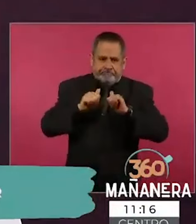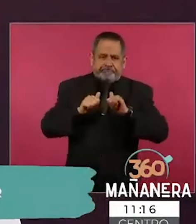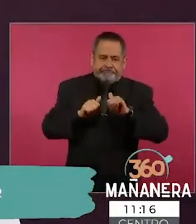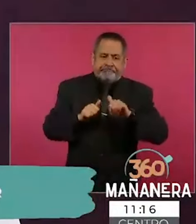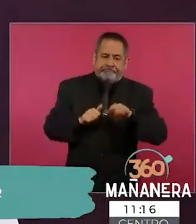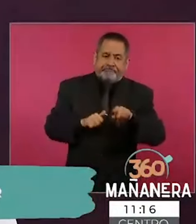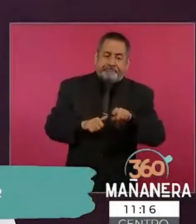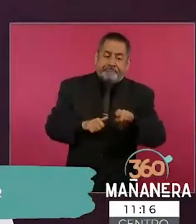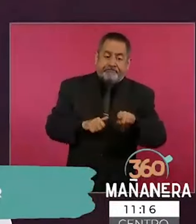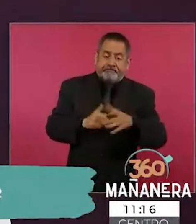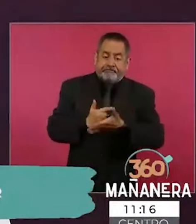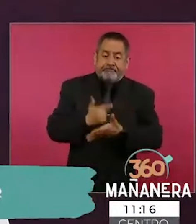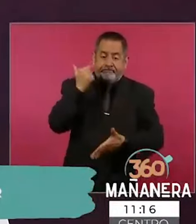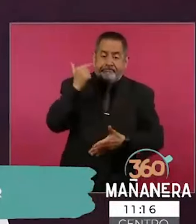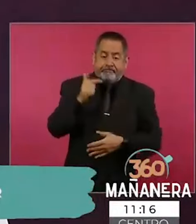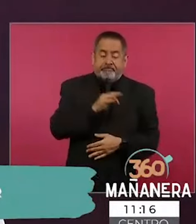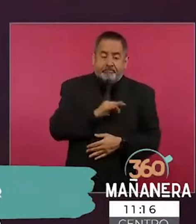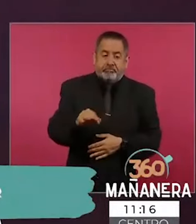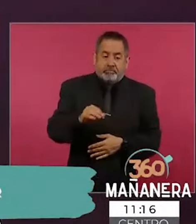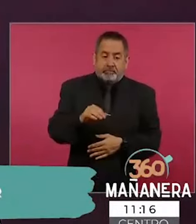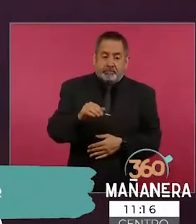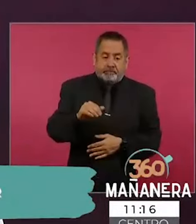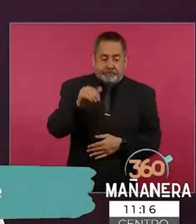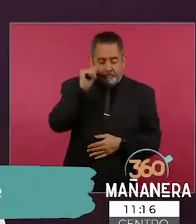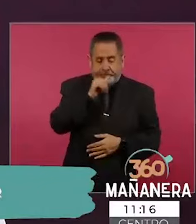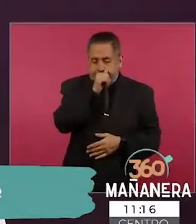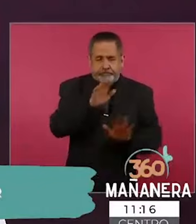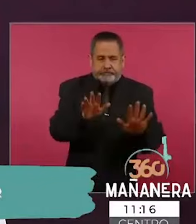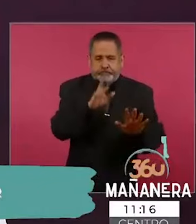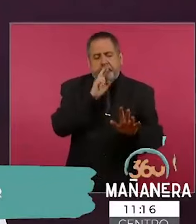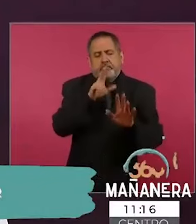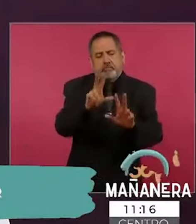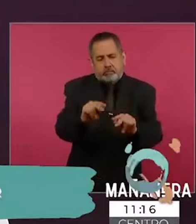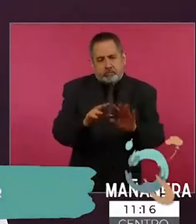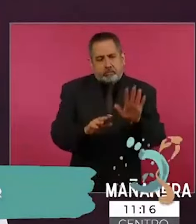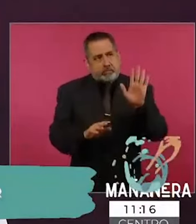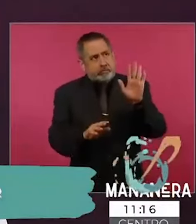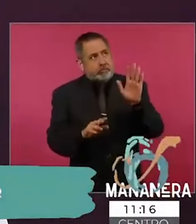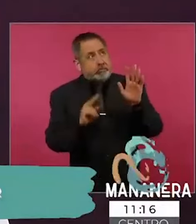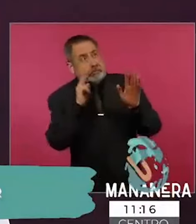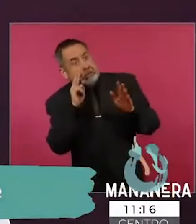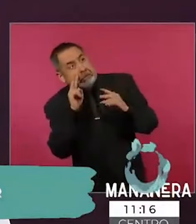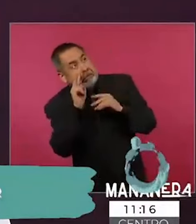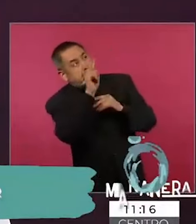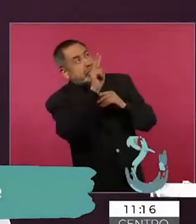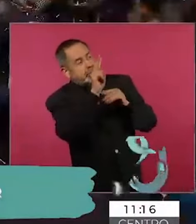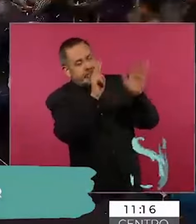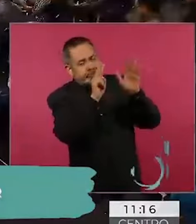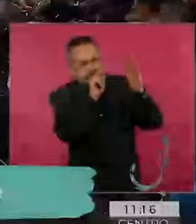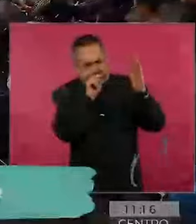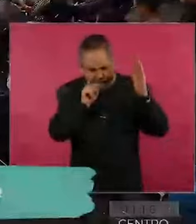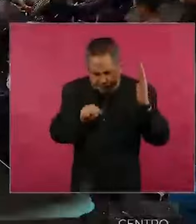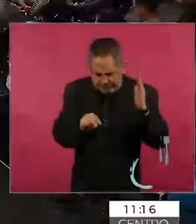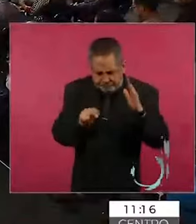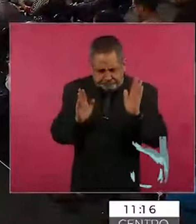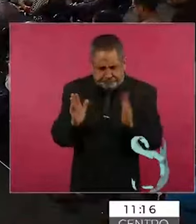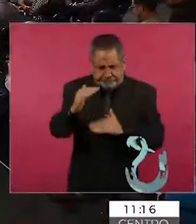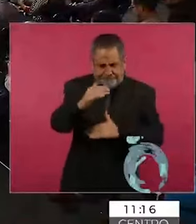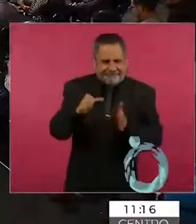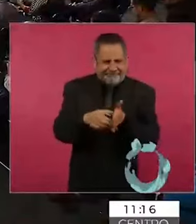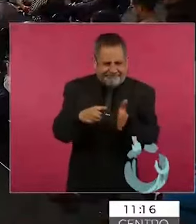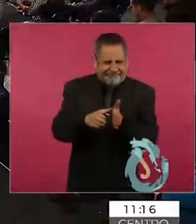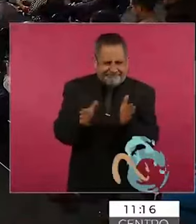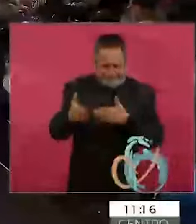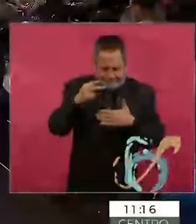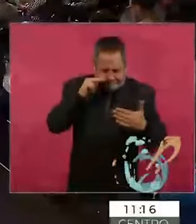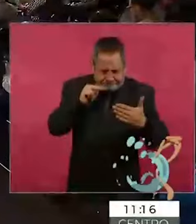problema grave de visión Entonces pues no hay que arriesgar se y hay otras maneras de de mirar y de apreciar y de